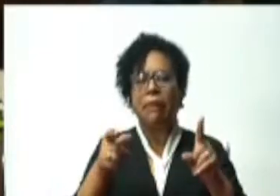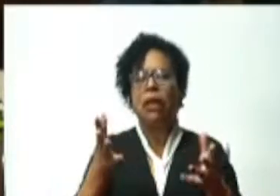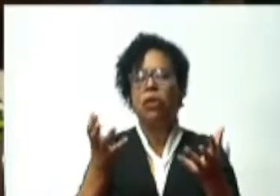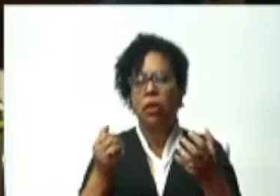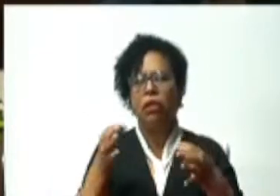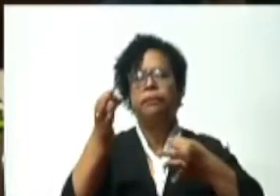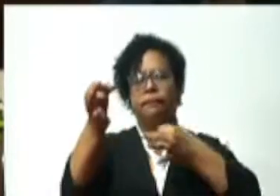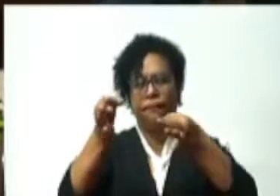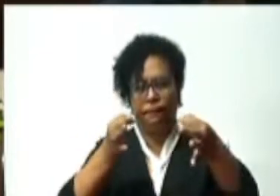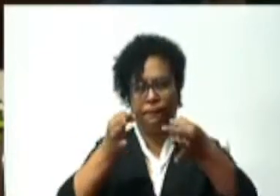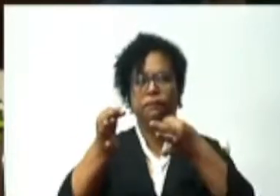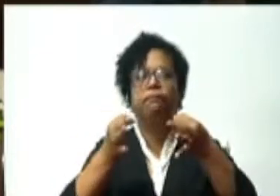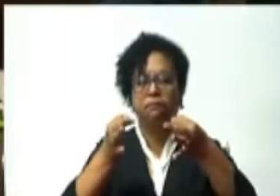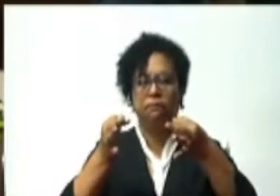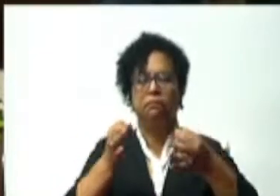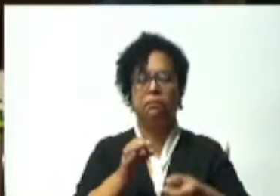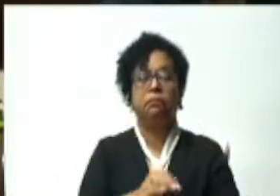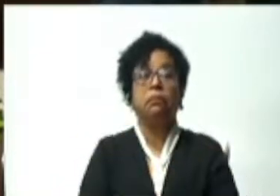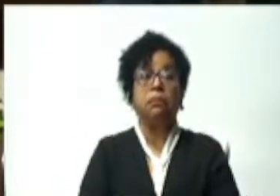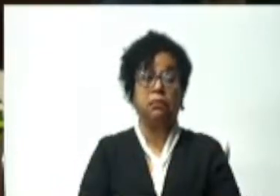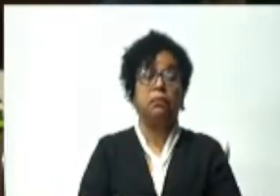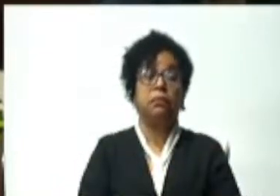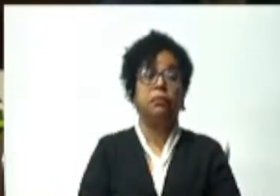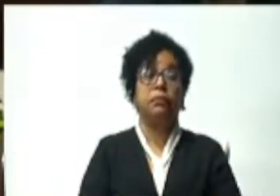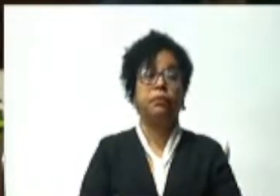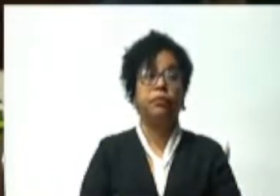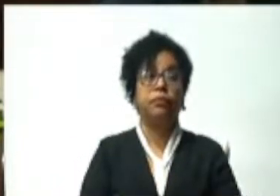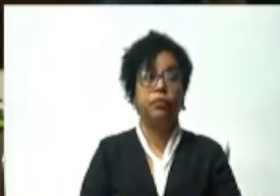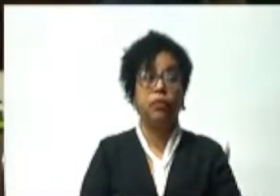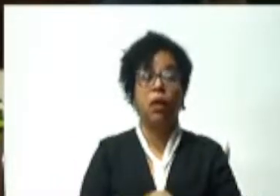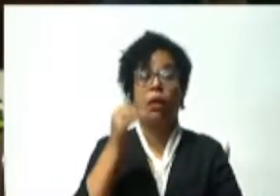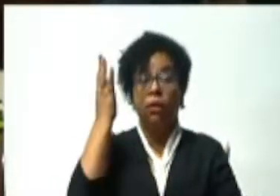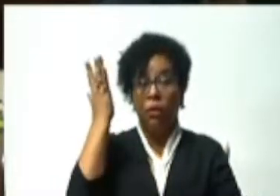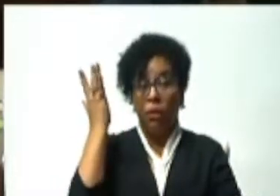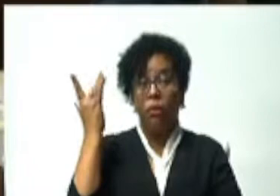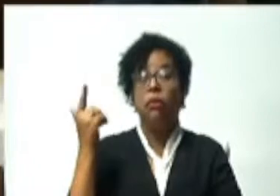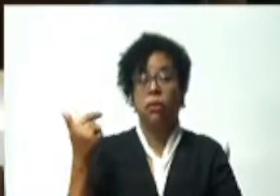Porque extraoficialmente yo tuve